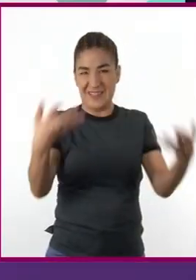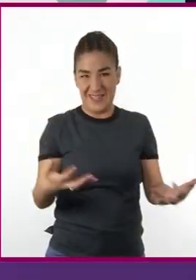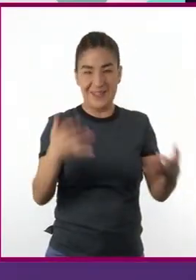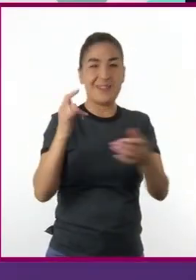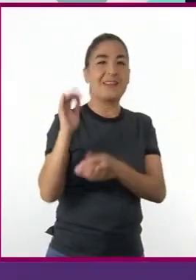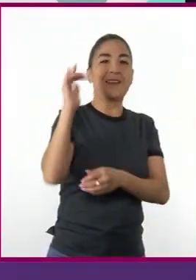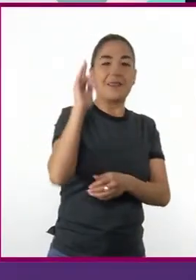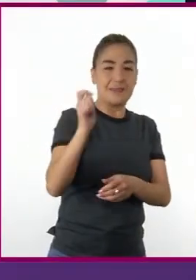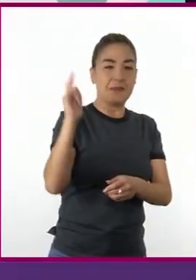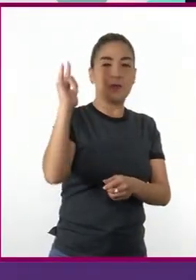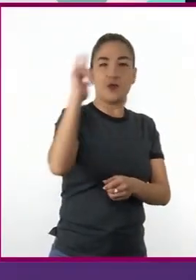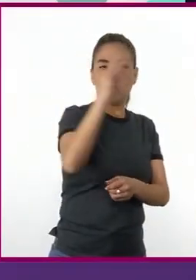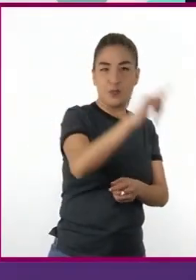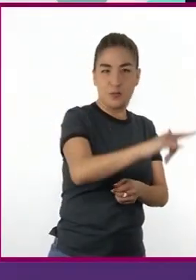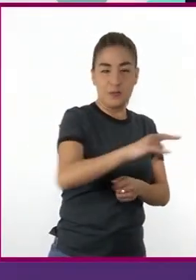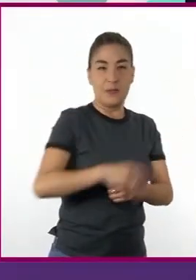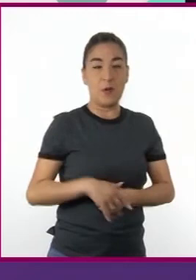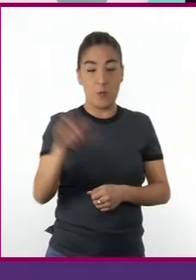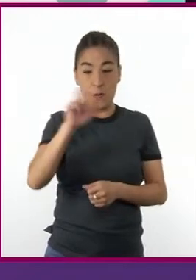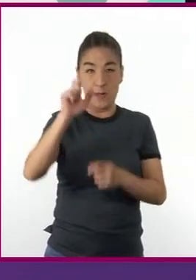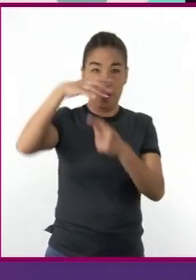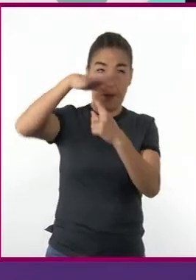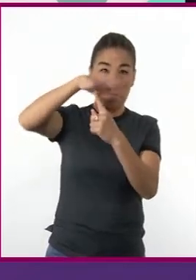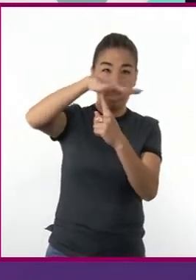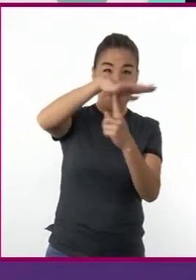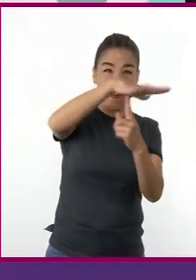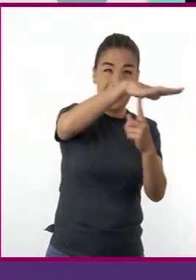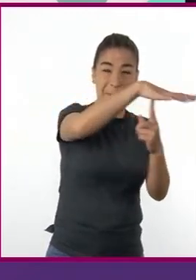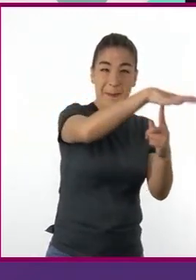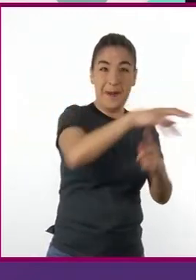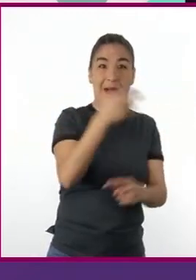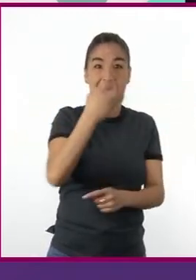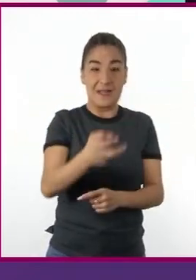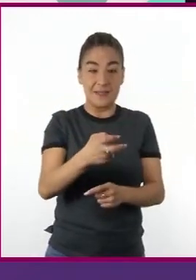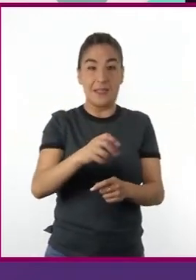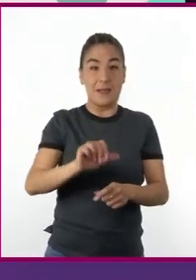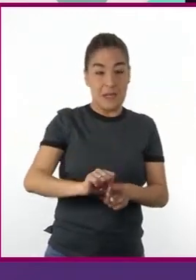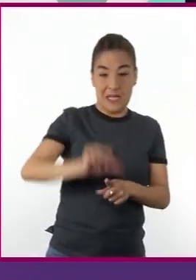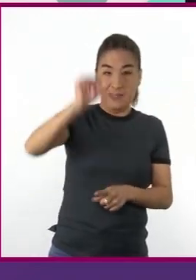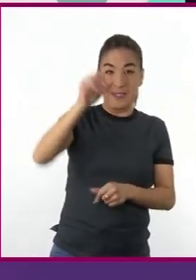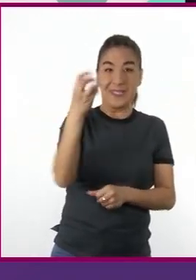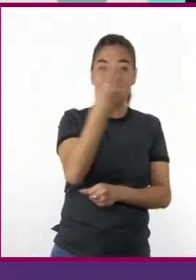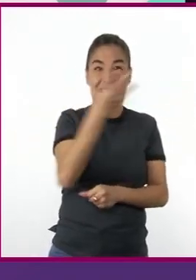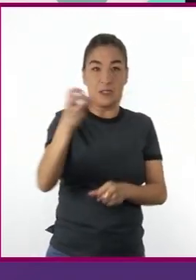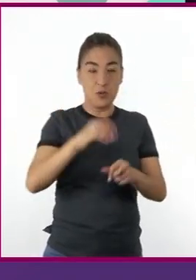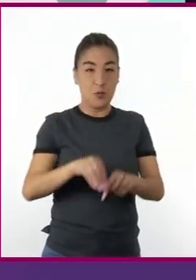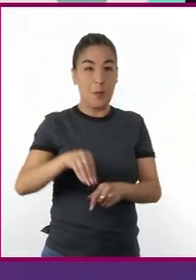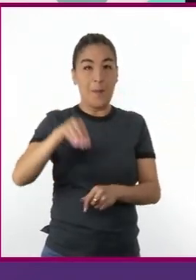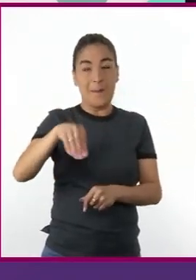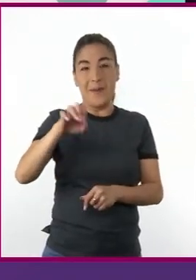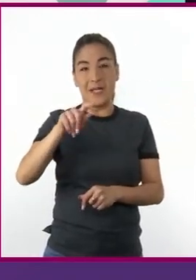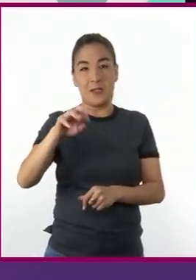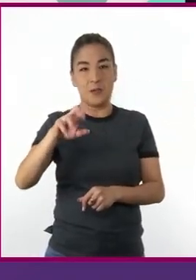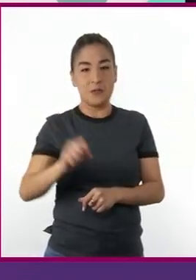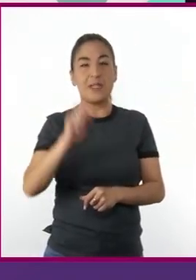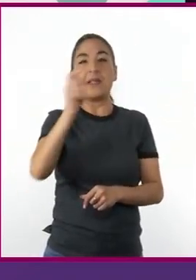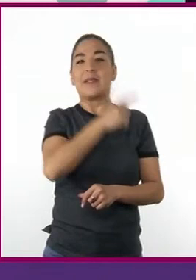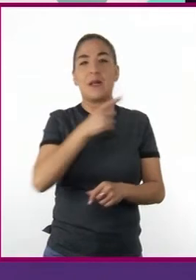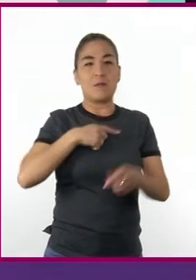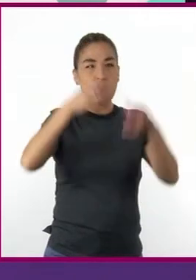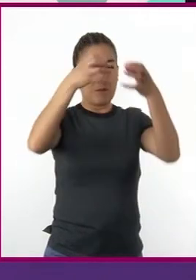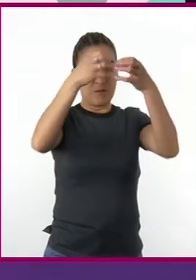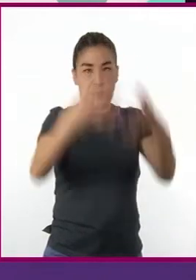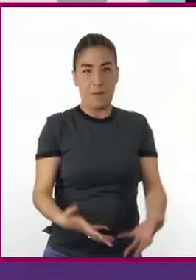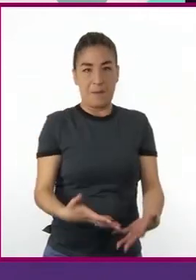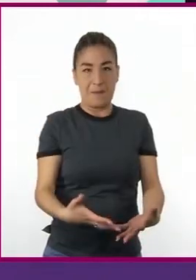aeronaves. Cuando el helicóptero se encuentra a una altura de 300 metros, debe dejar caer la carga,